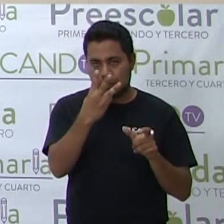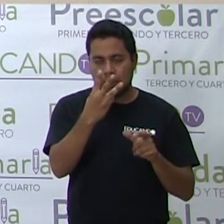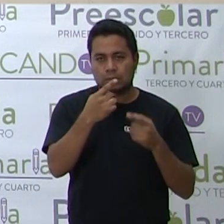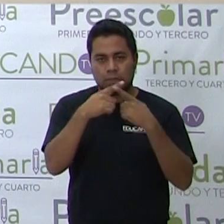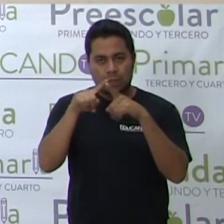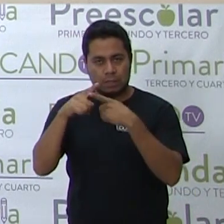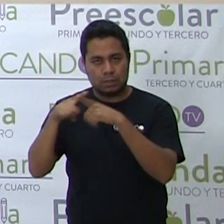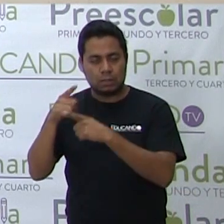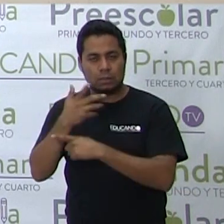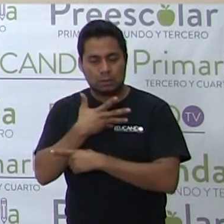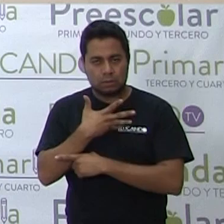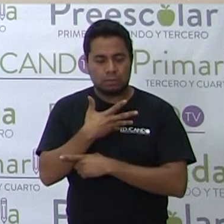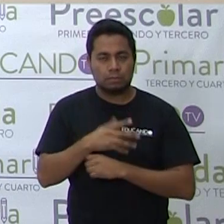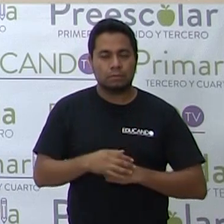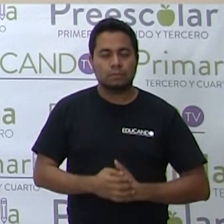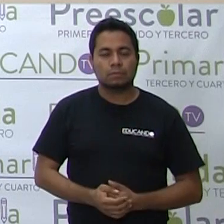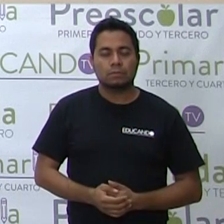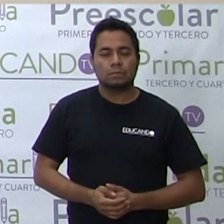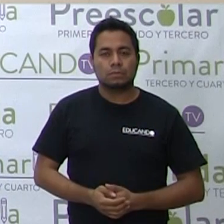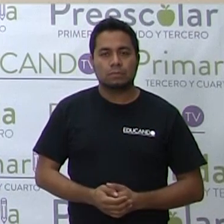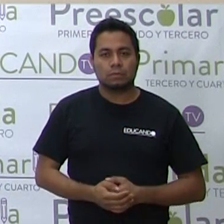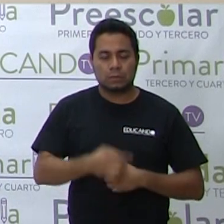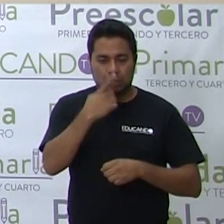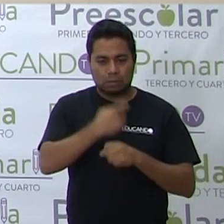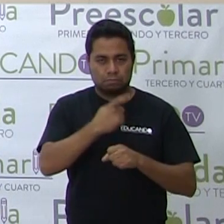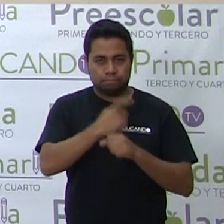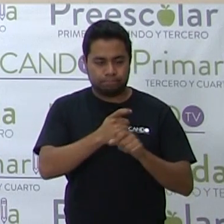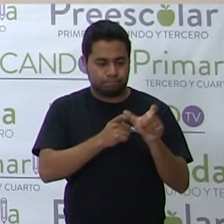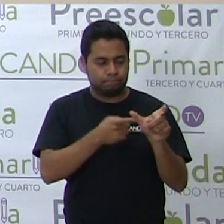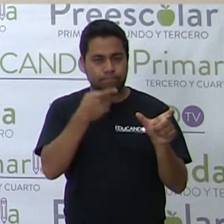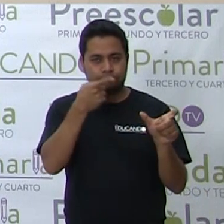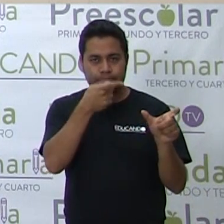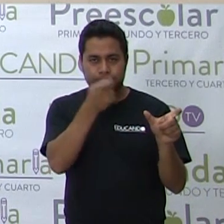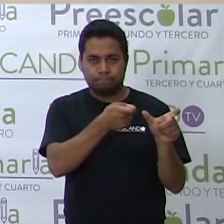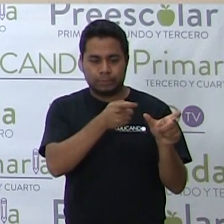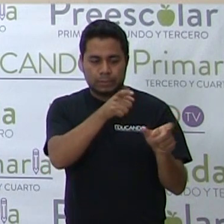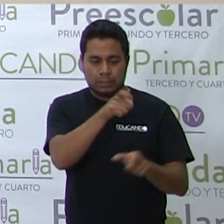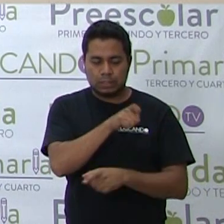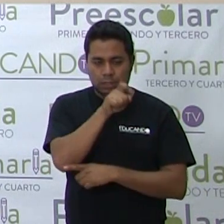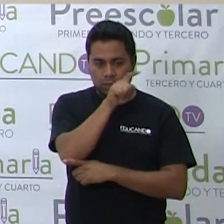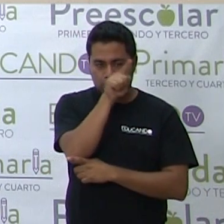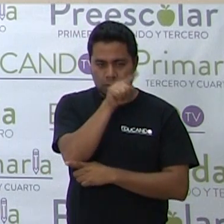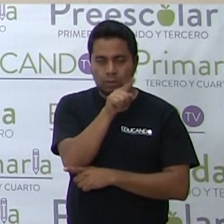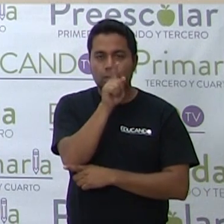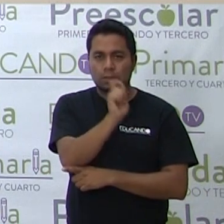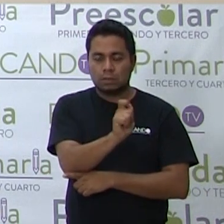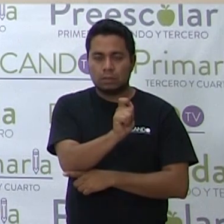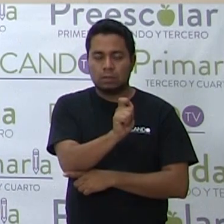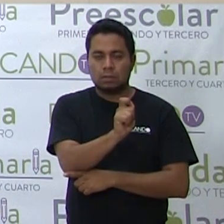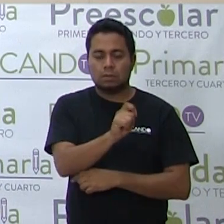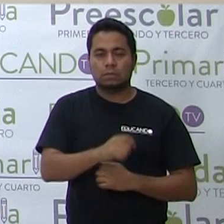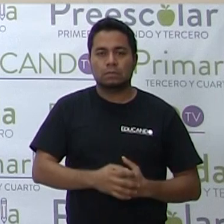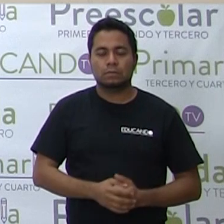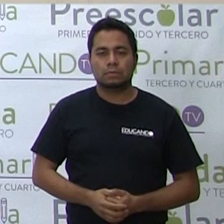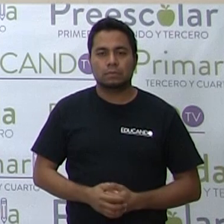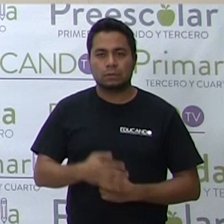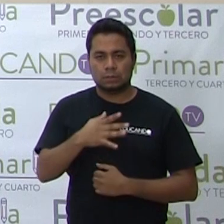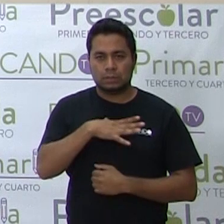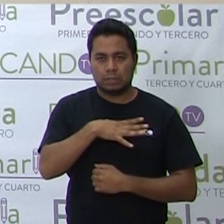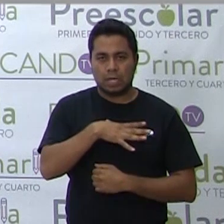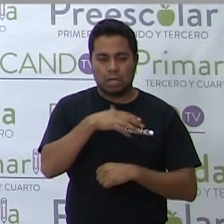términos tres términos el primero si la x cuadrada representa el término